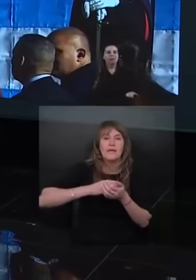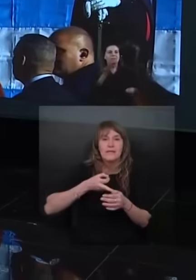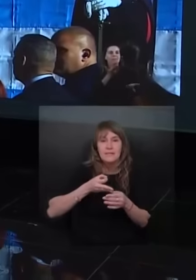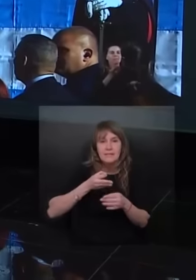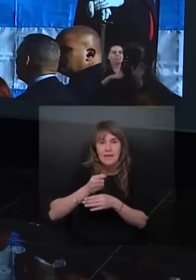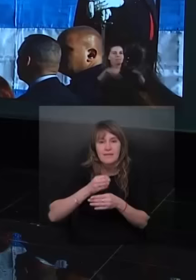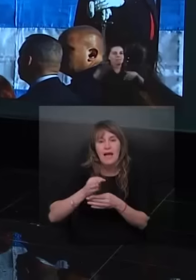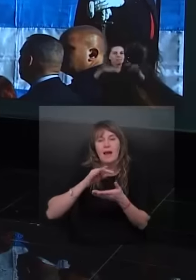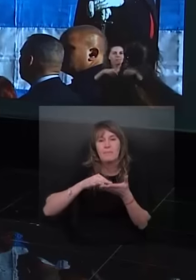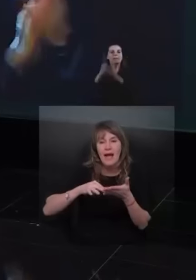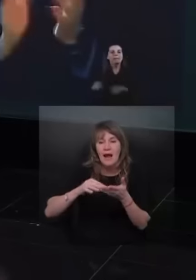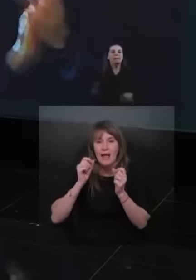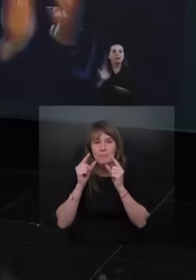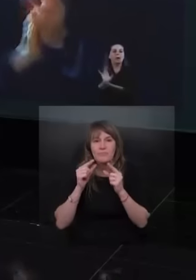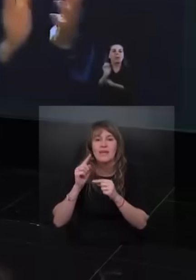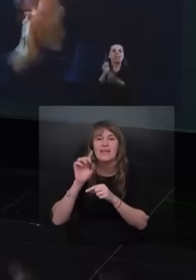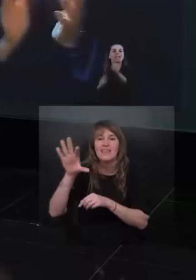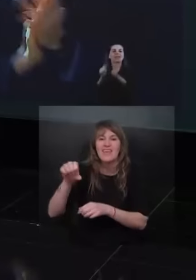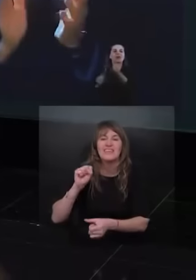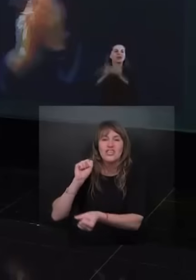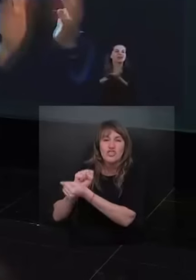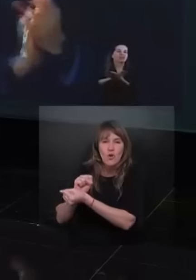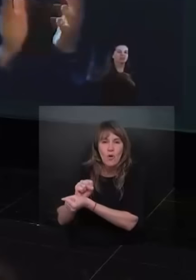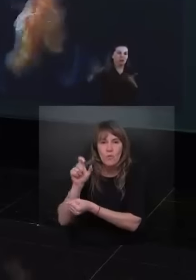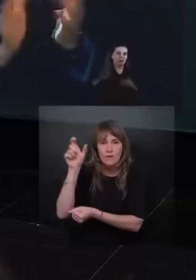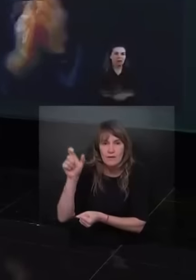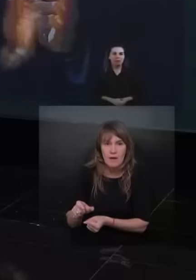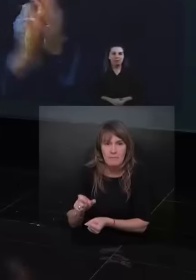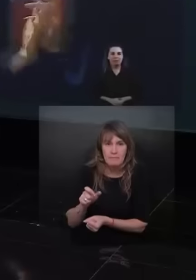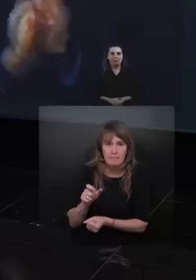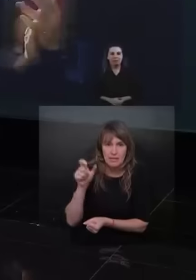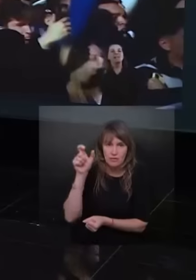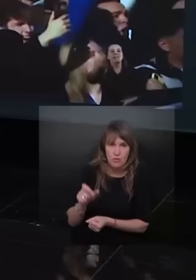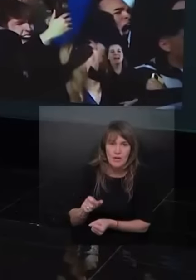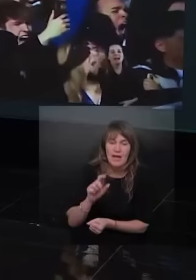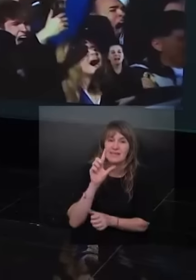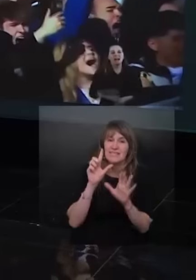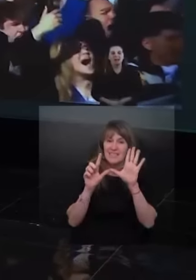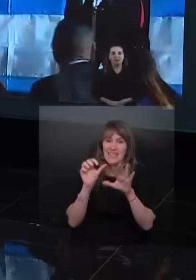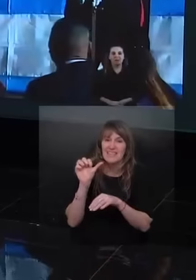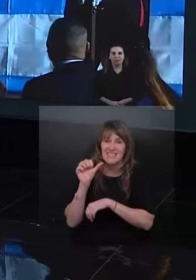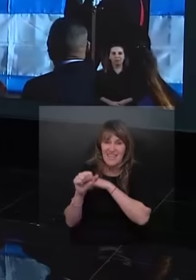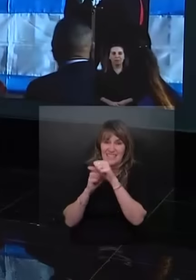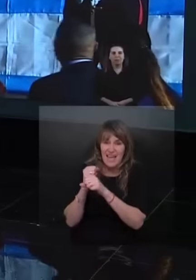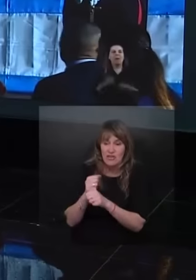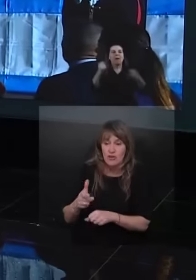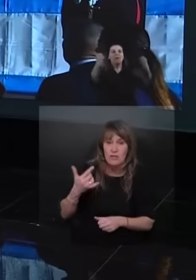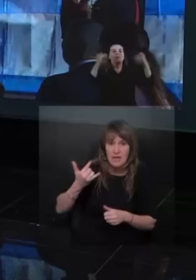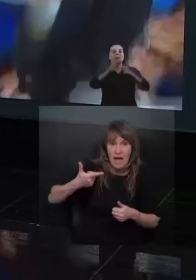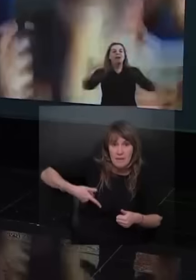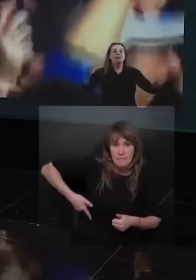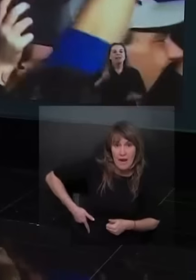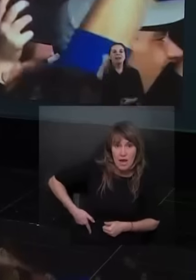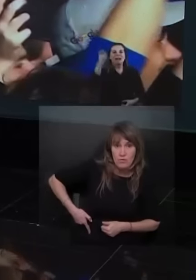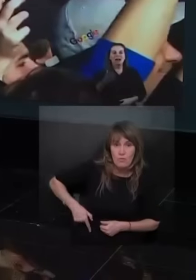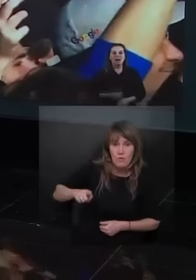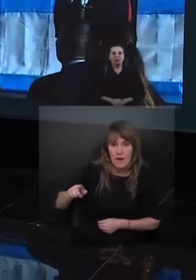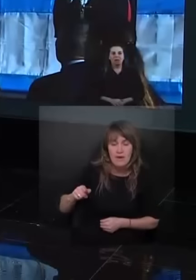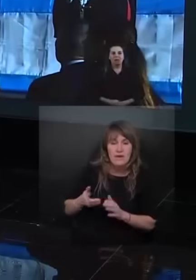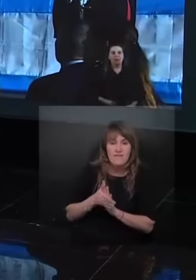Juan y fue detenida una persona un expolicía de 76 años armado a 100 m en un cordón de donde iba a